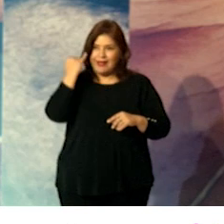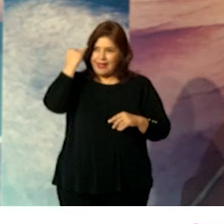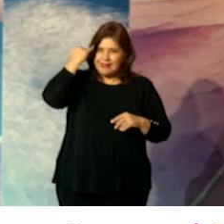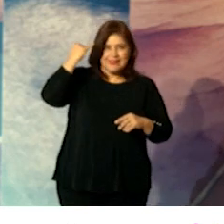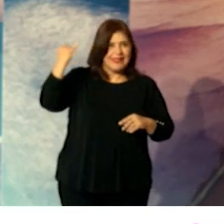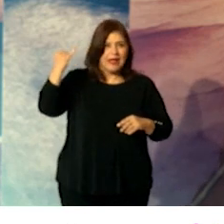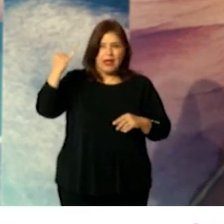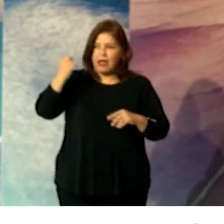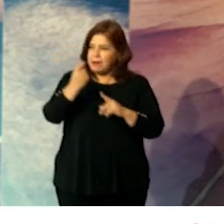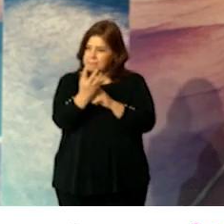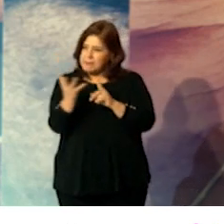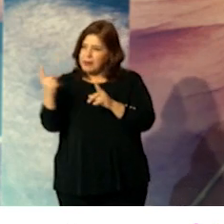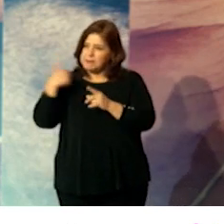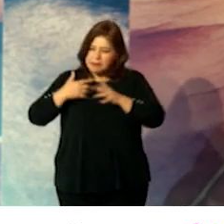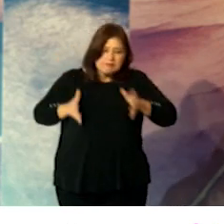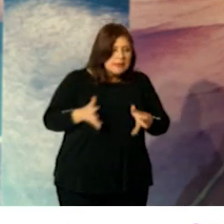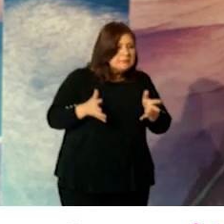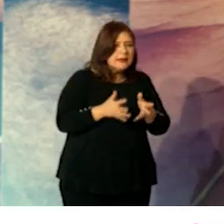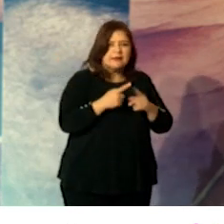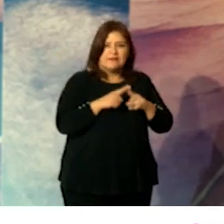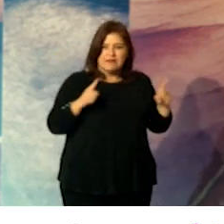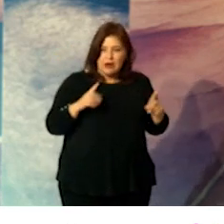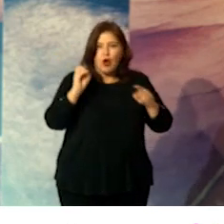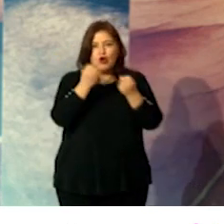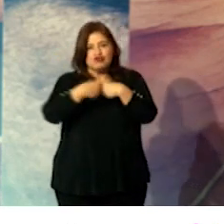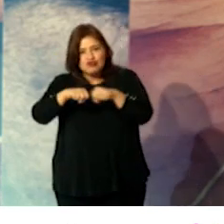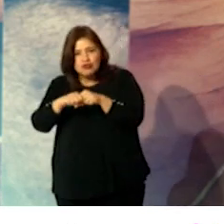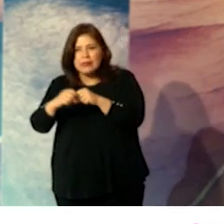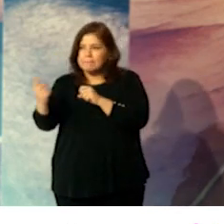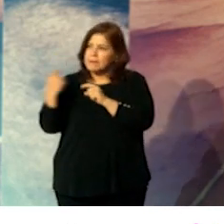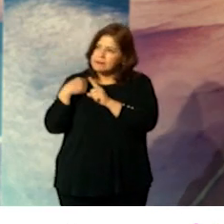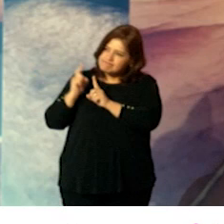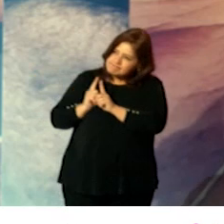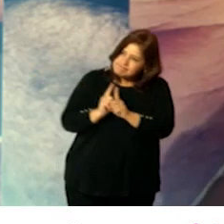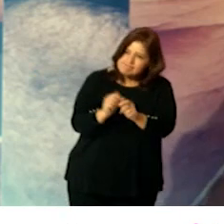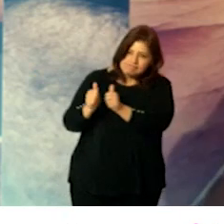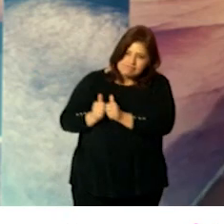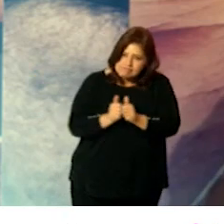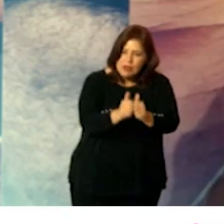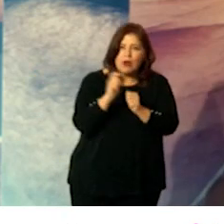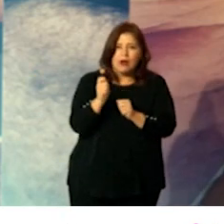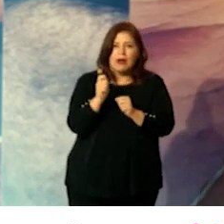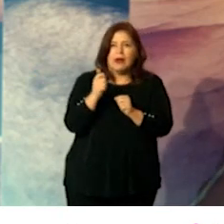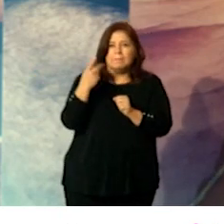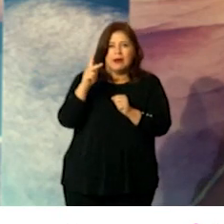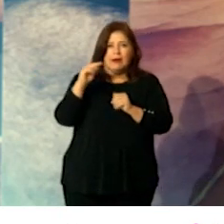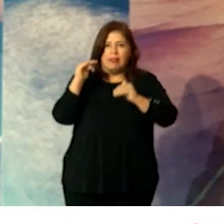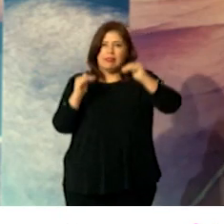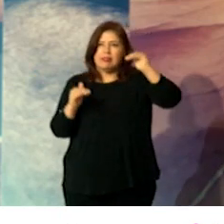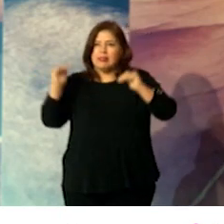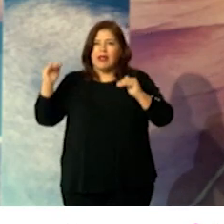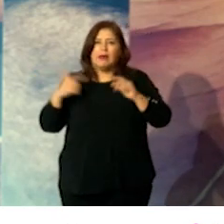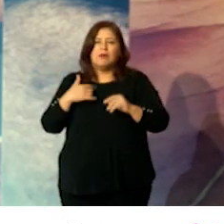mentoras que lo empujan, socias que están a tu lado, que tener jerarquías. Y creo